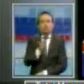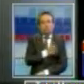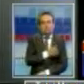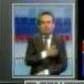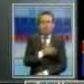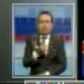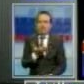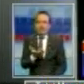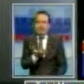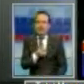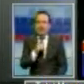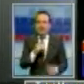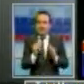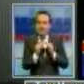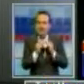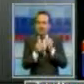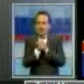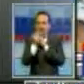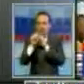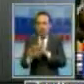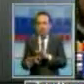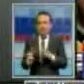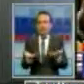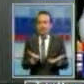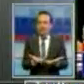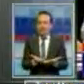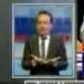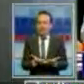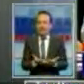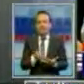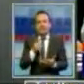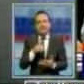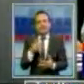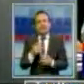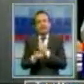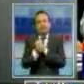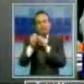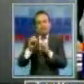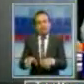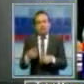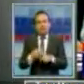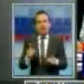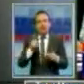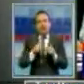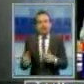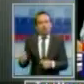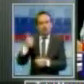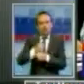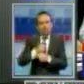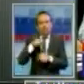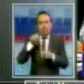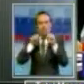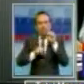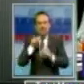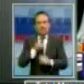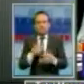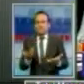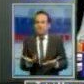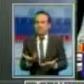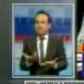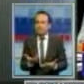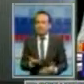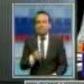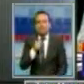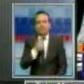me refiero, irse de sus cargos. Es el feminismo, por favor. Tienen que irse del cargo. Irse del cargo, no de la política. Lógico.